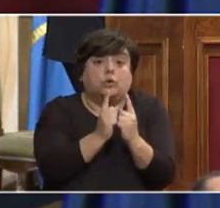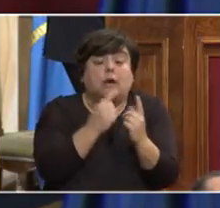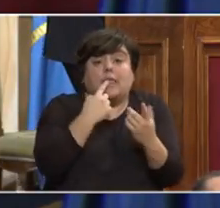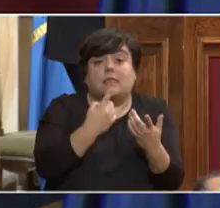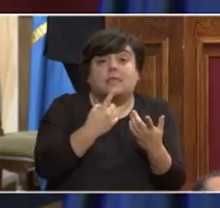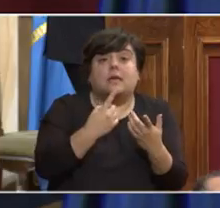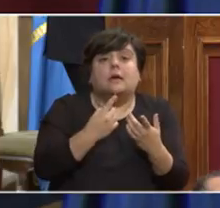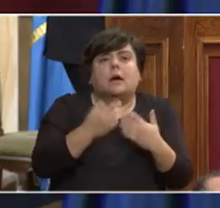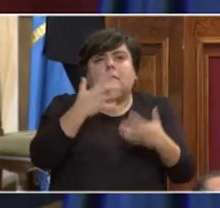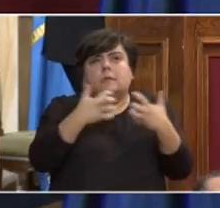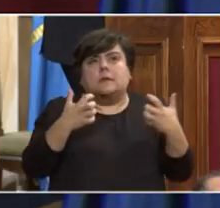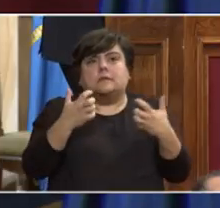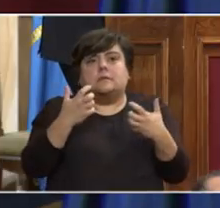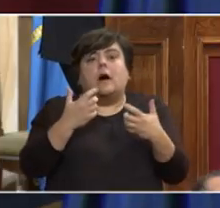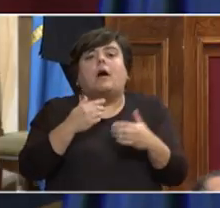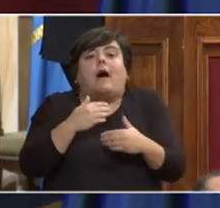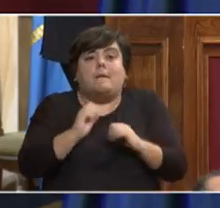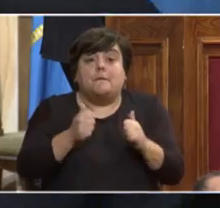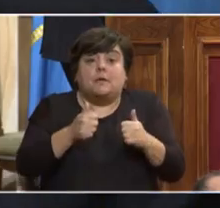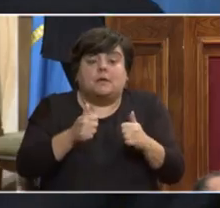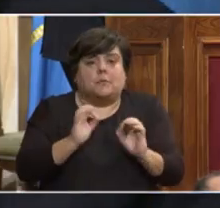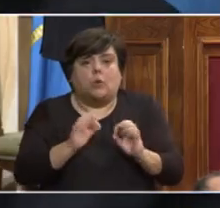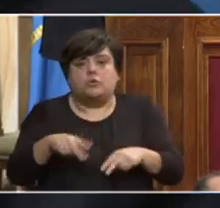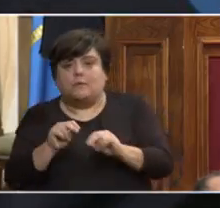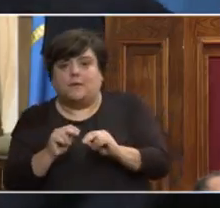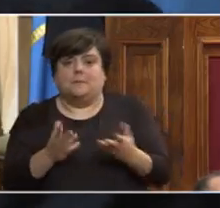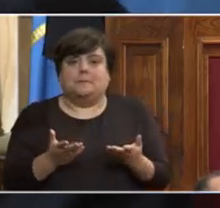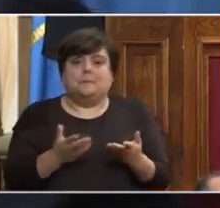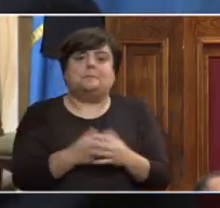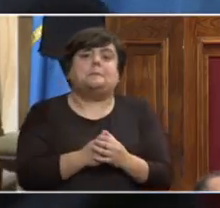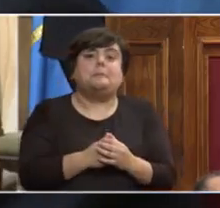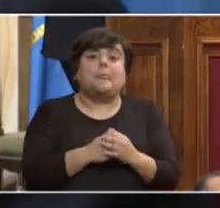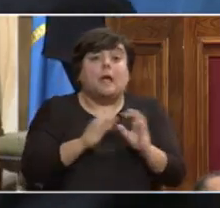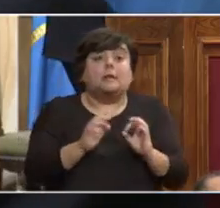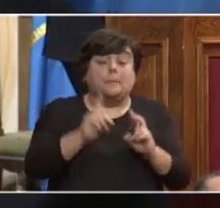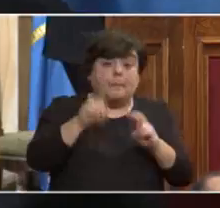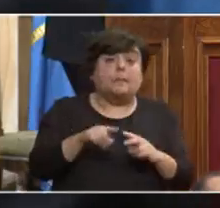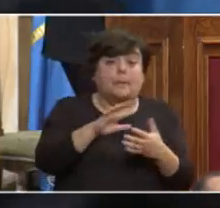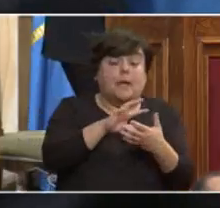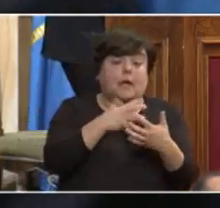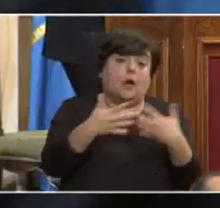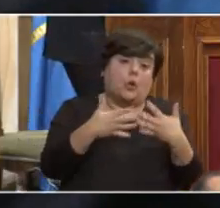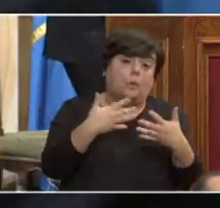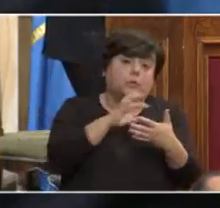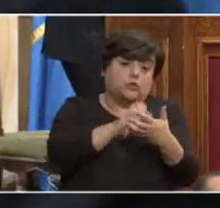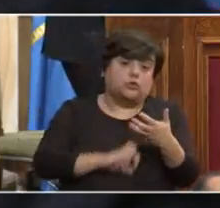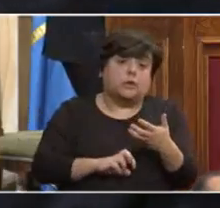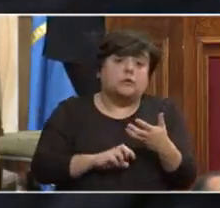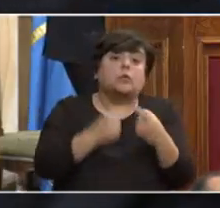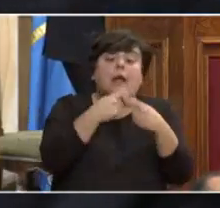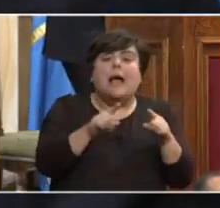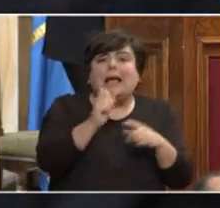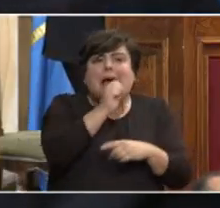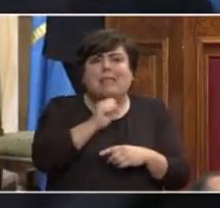había una vez y comieron perdices. También compuso, sobre versos del mismo autor, una canción que no llegó a